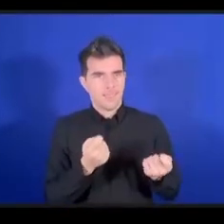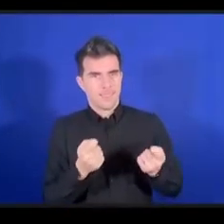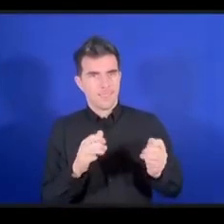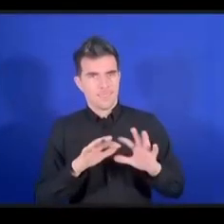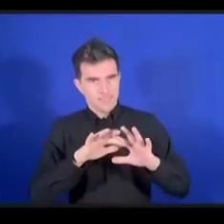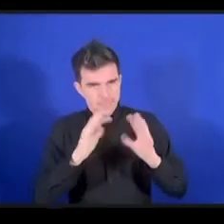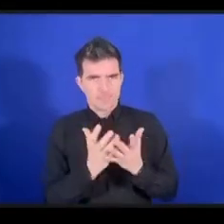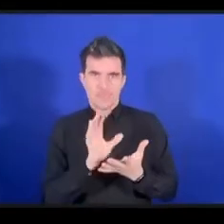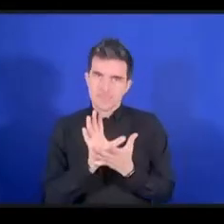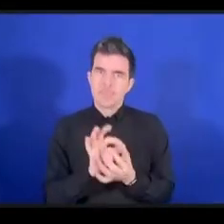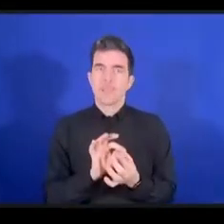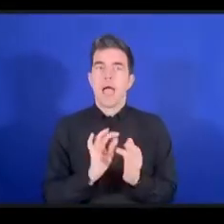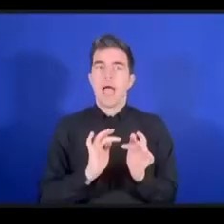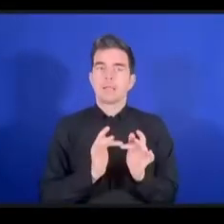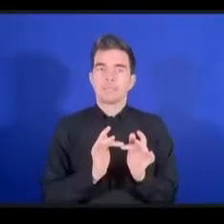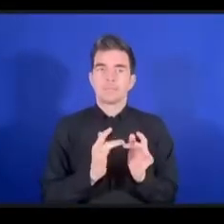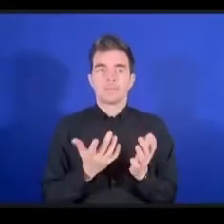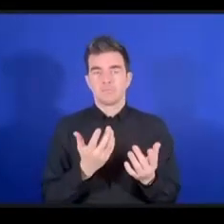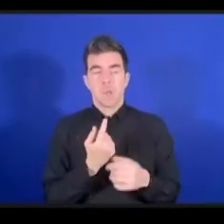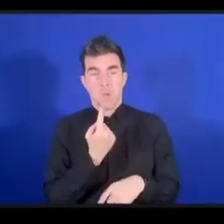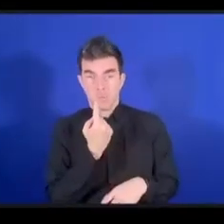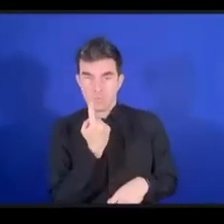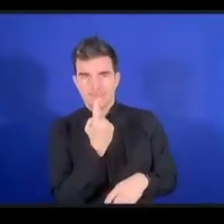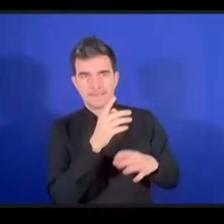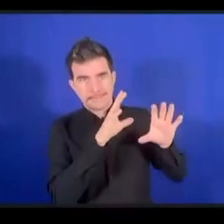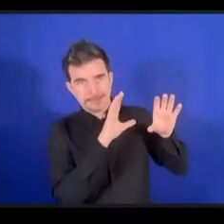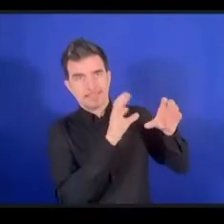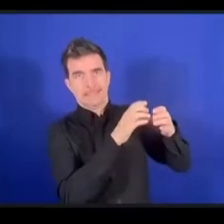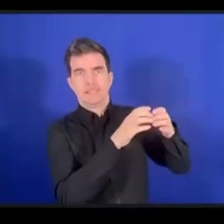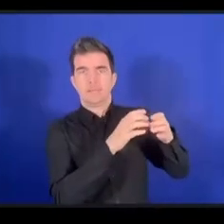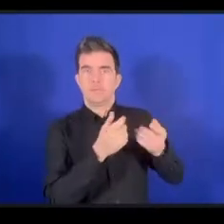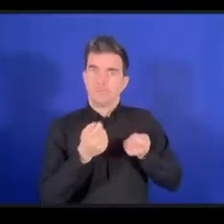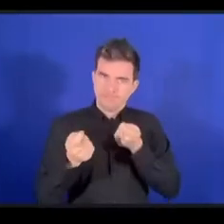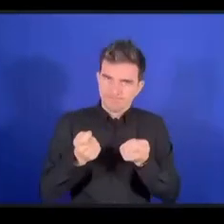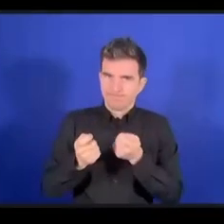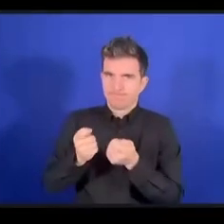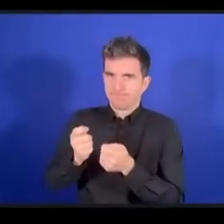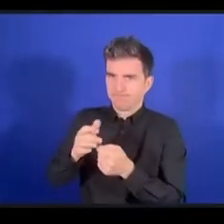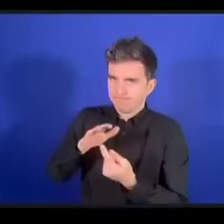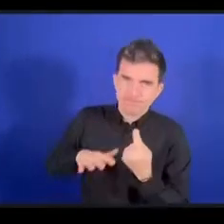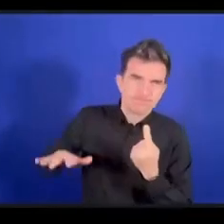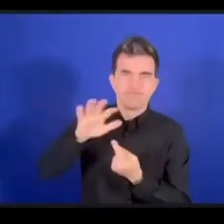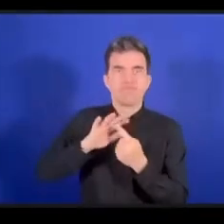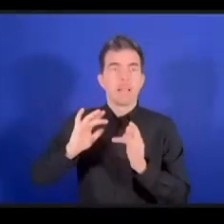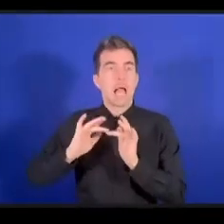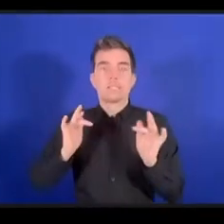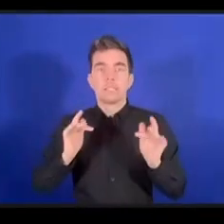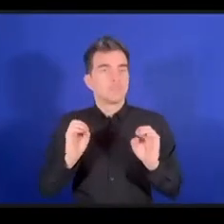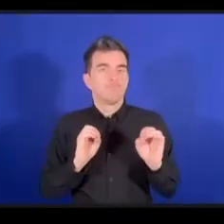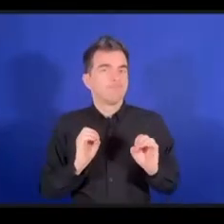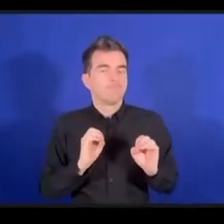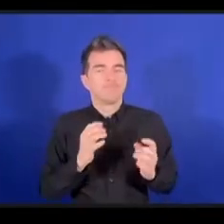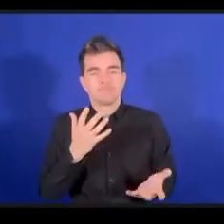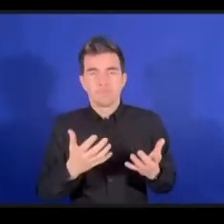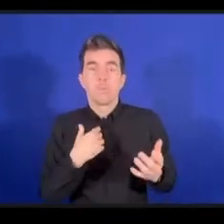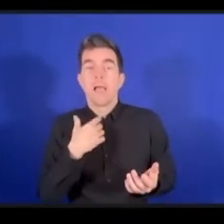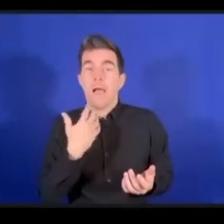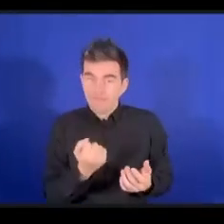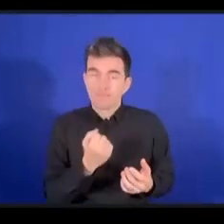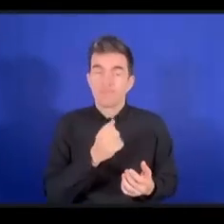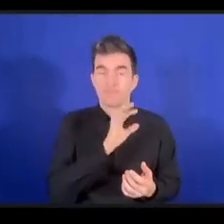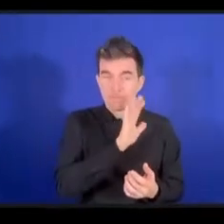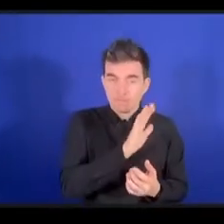siquiera una aplicación única de esa gobernanza sino que necesitamos identificadores como